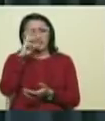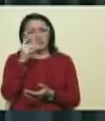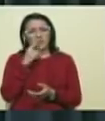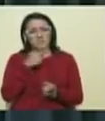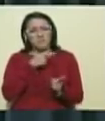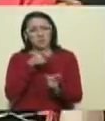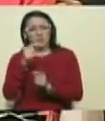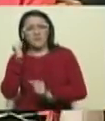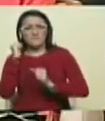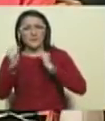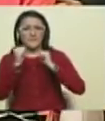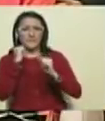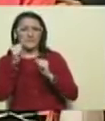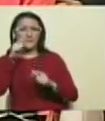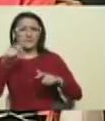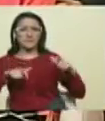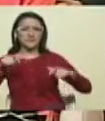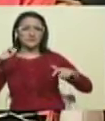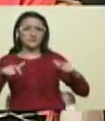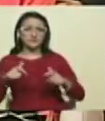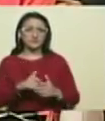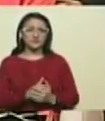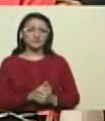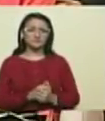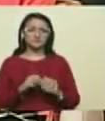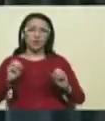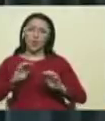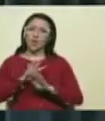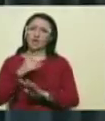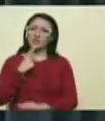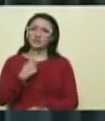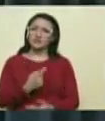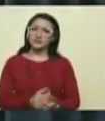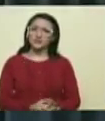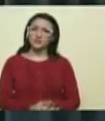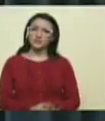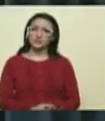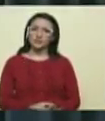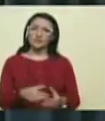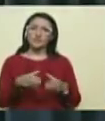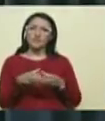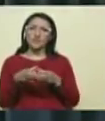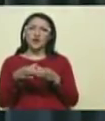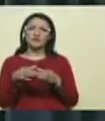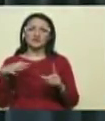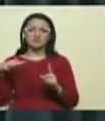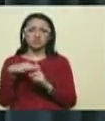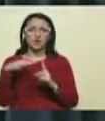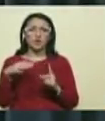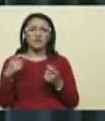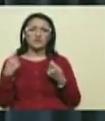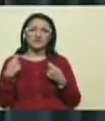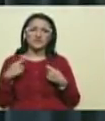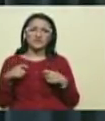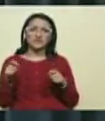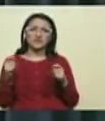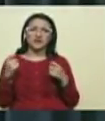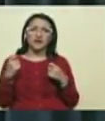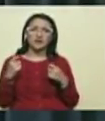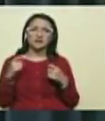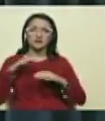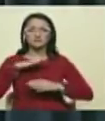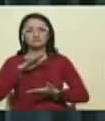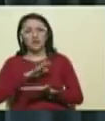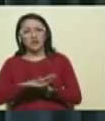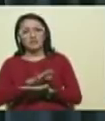bombardearon y asesinaron, la OEA dijo que una fuerza interamericana había intervenido para tratar de